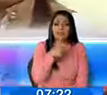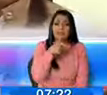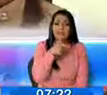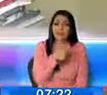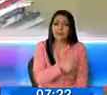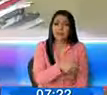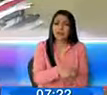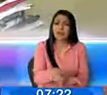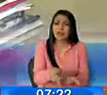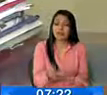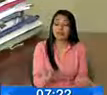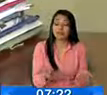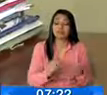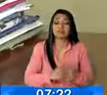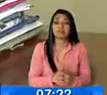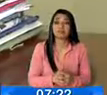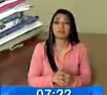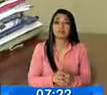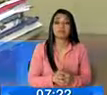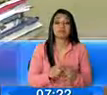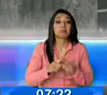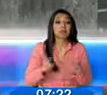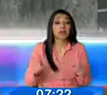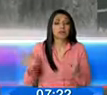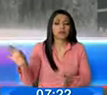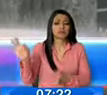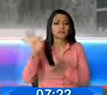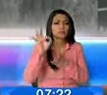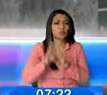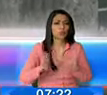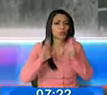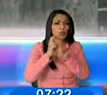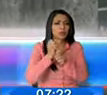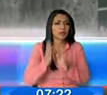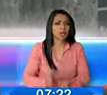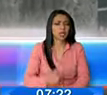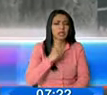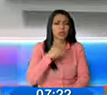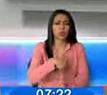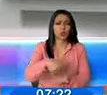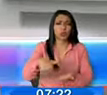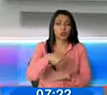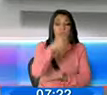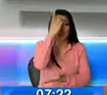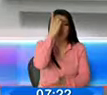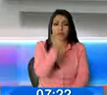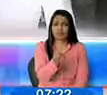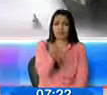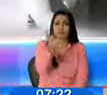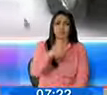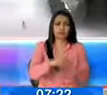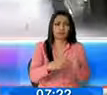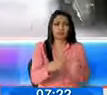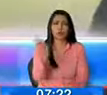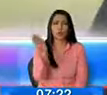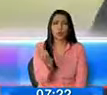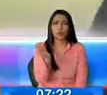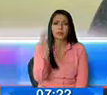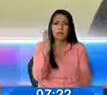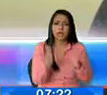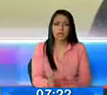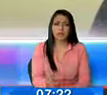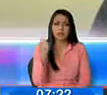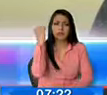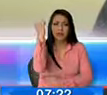tenido que pagar? Para Erazo, esta acción deja dudas, pues con la eliminación de la deuda, se estaba poniendo en peligro los derechos de los jubilados. Es